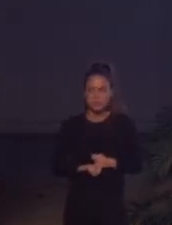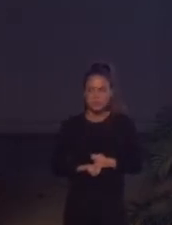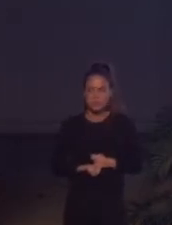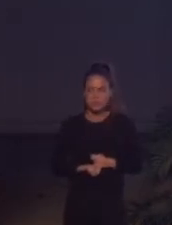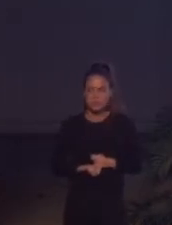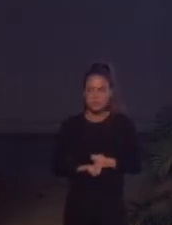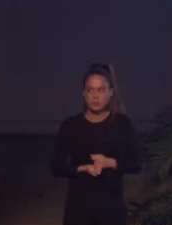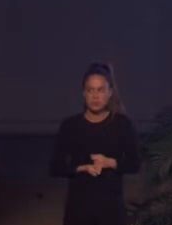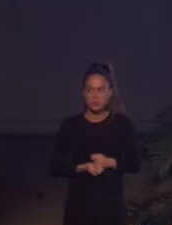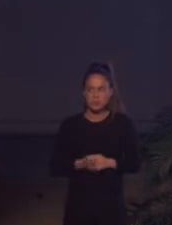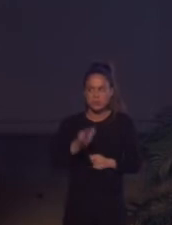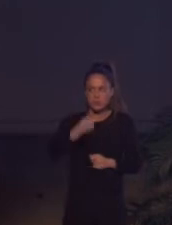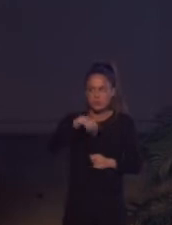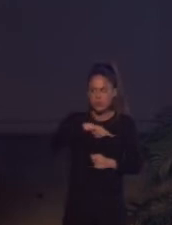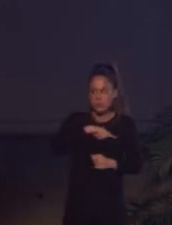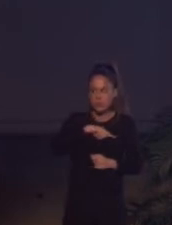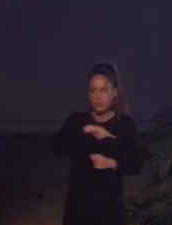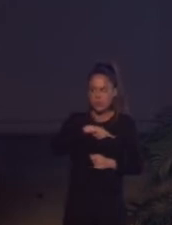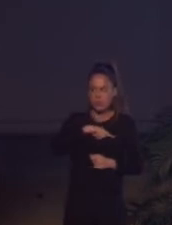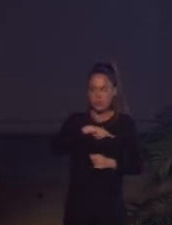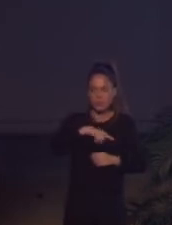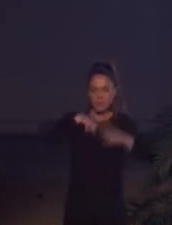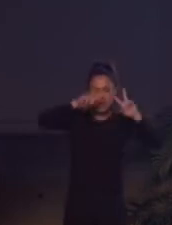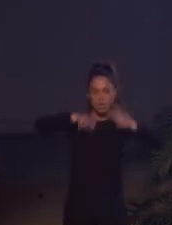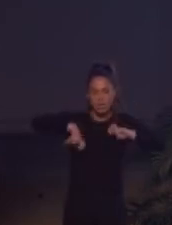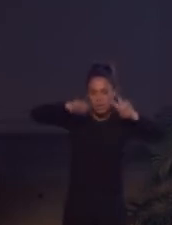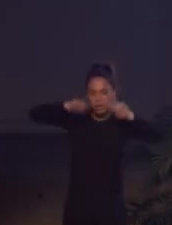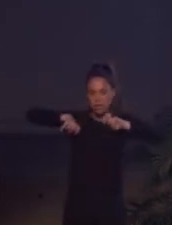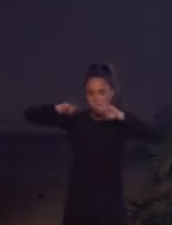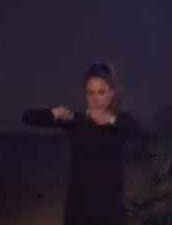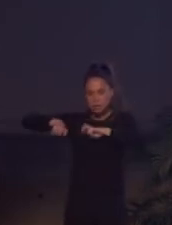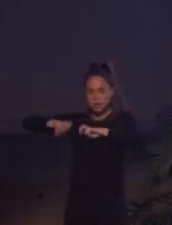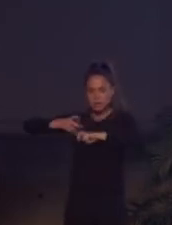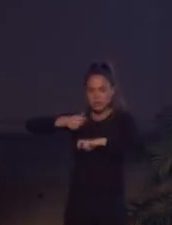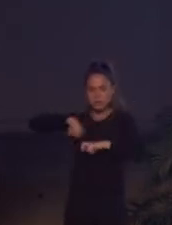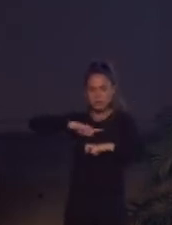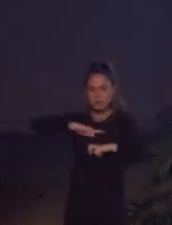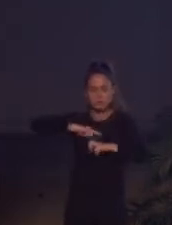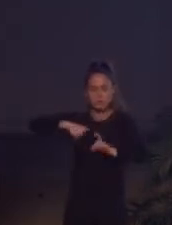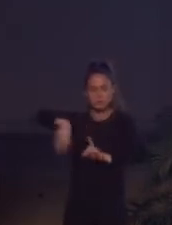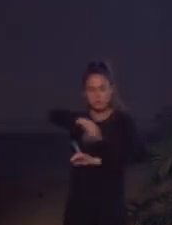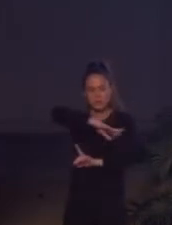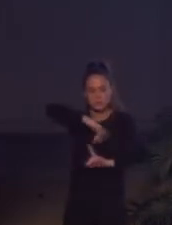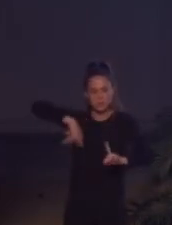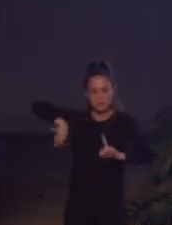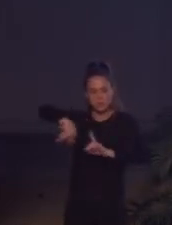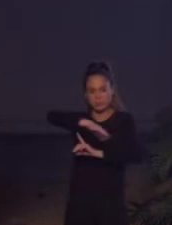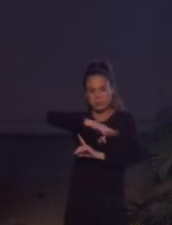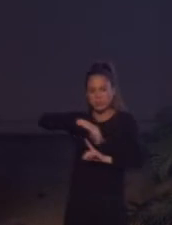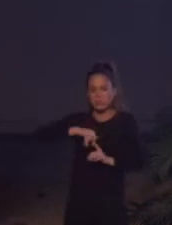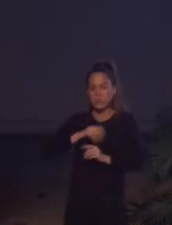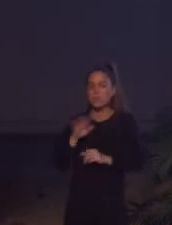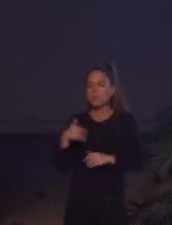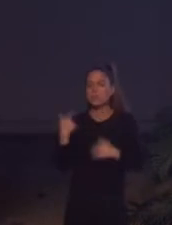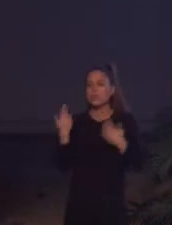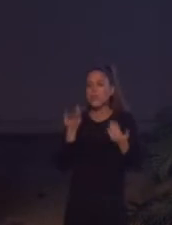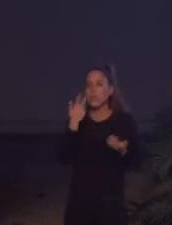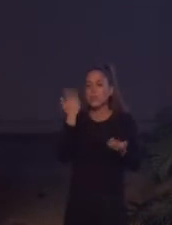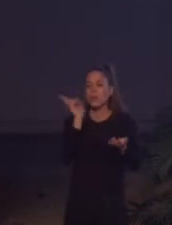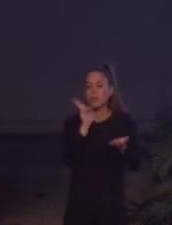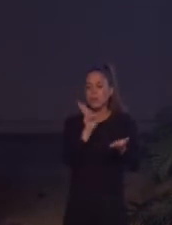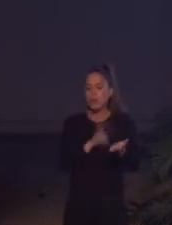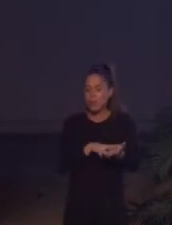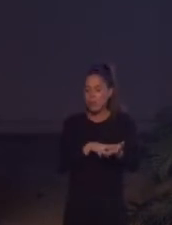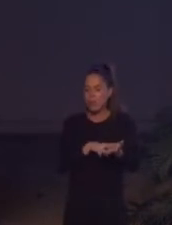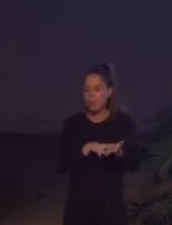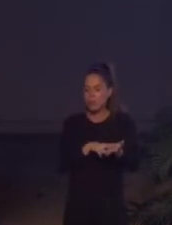bueno, nik gure analisia edo Euskal Herrian gertatzen zaigunaren inguruan da geroz eta gehiago gerela rekonozituak,